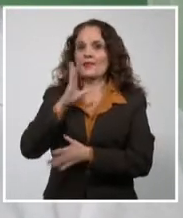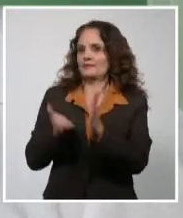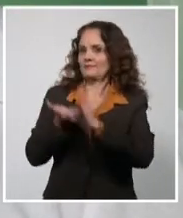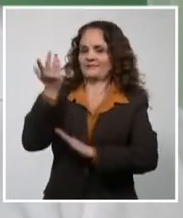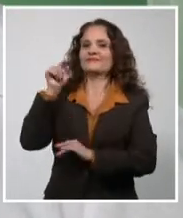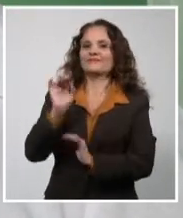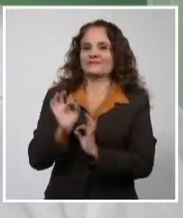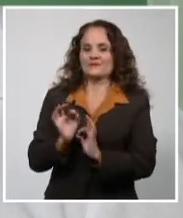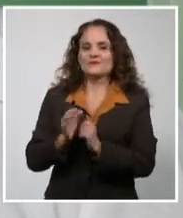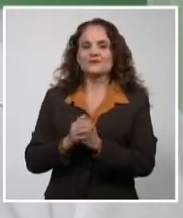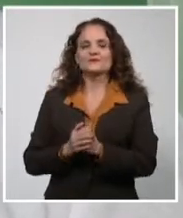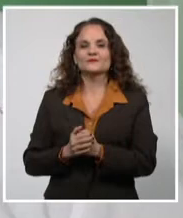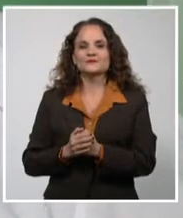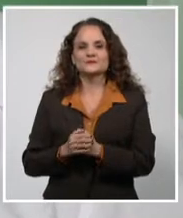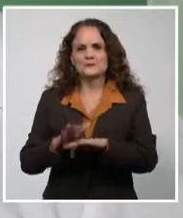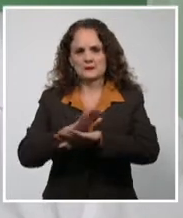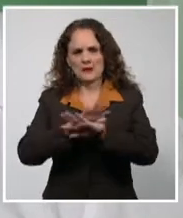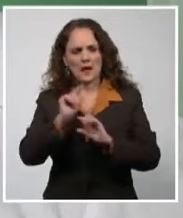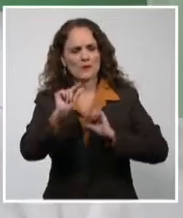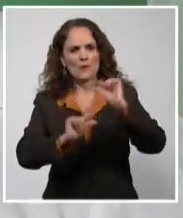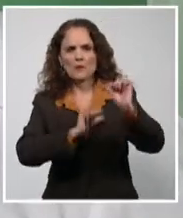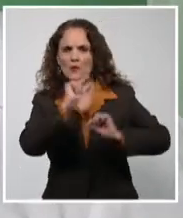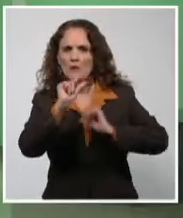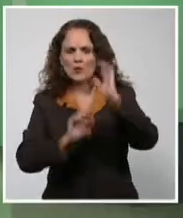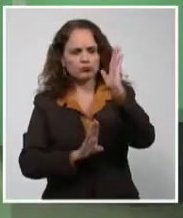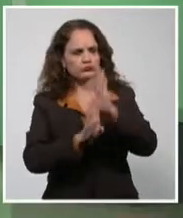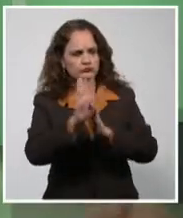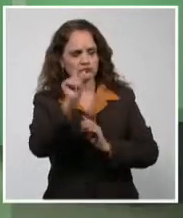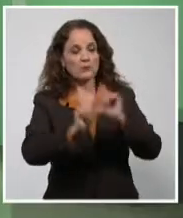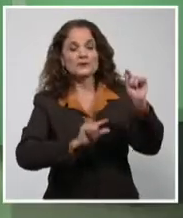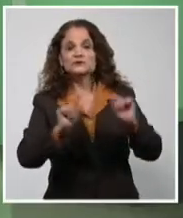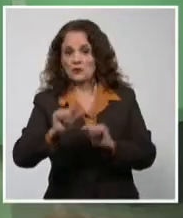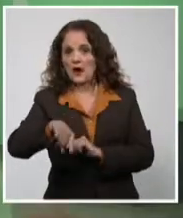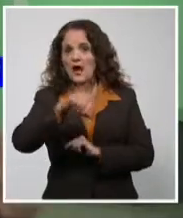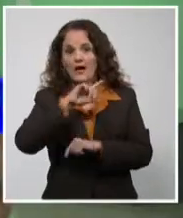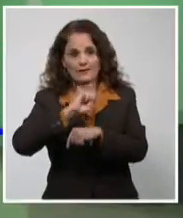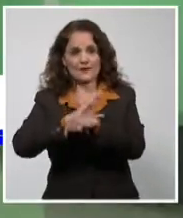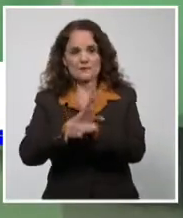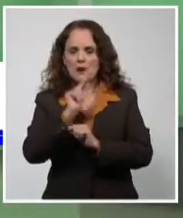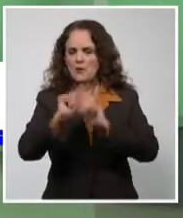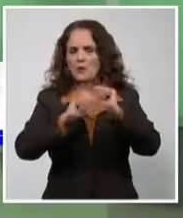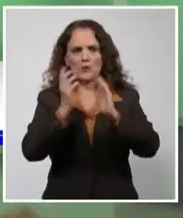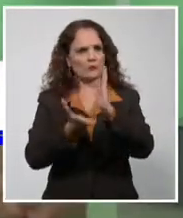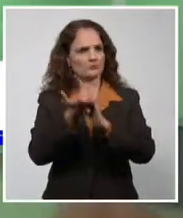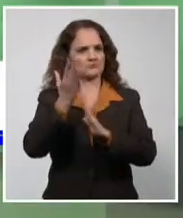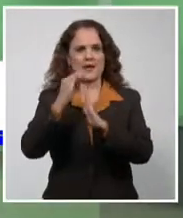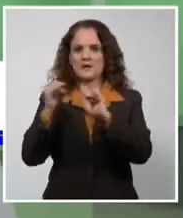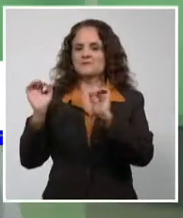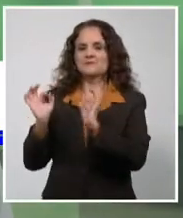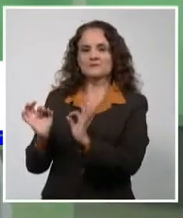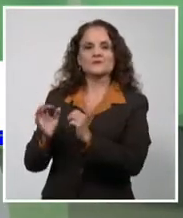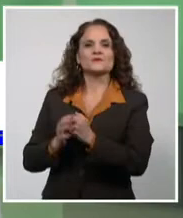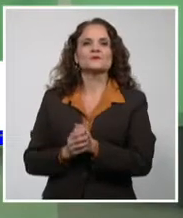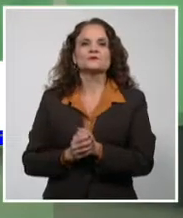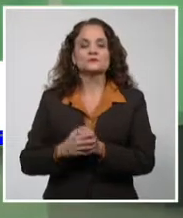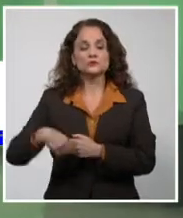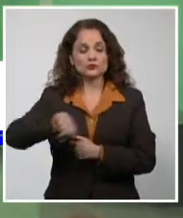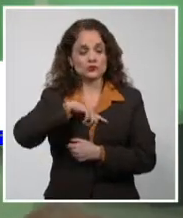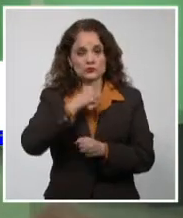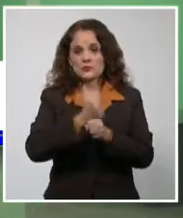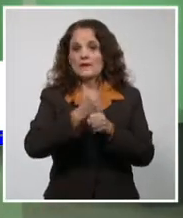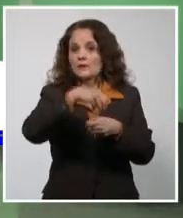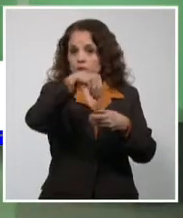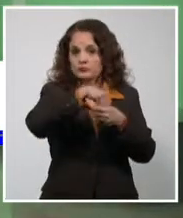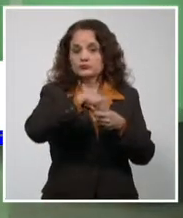llegar a recuperar un grupo importante de pacientes. Nosotros trabajamos en un hospital terciario, un hospital de referencia,